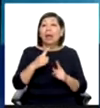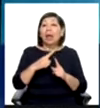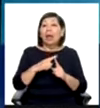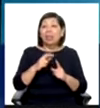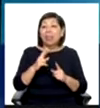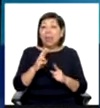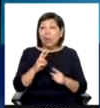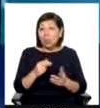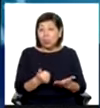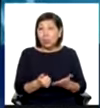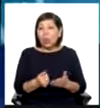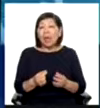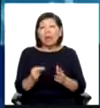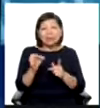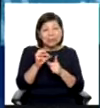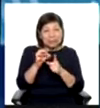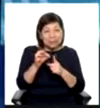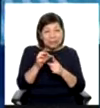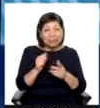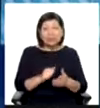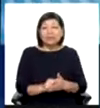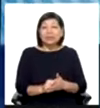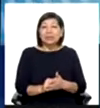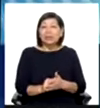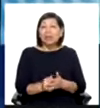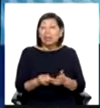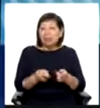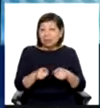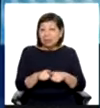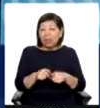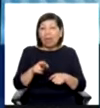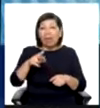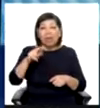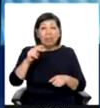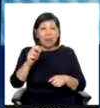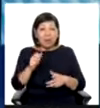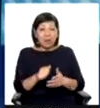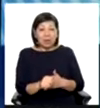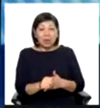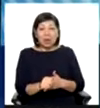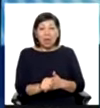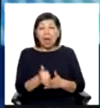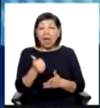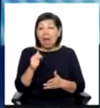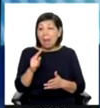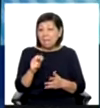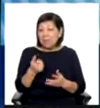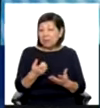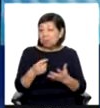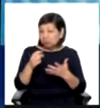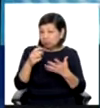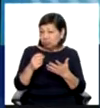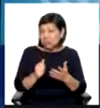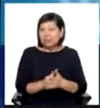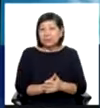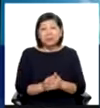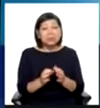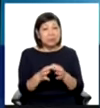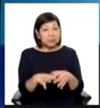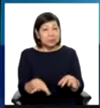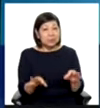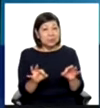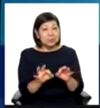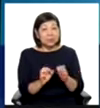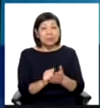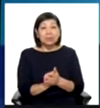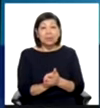en proteína, la quinoa, el trigo y la avena meicera, que es una variedad muy importante